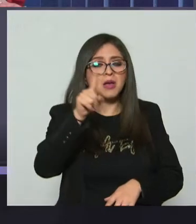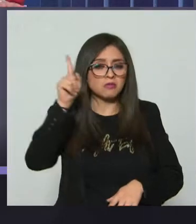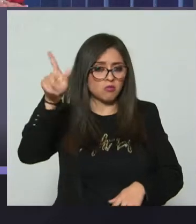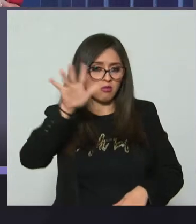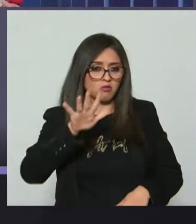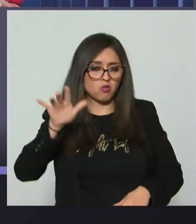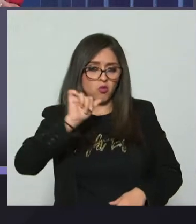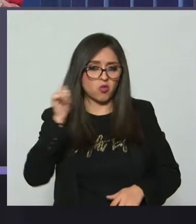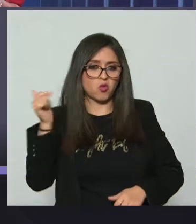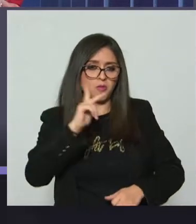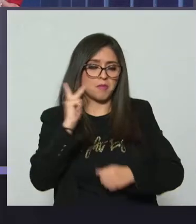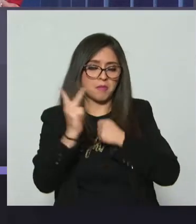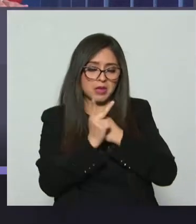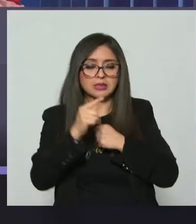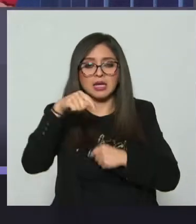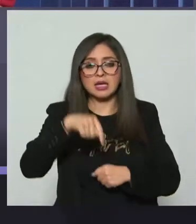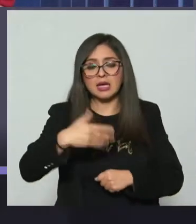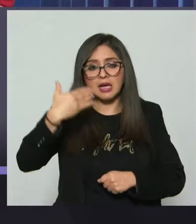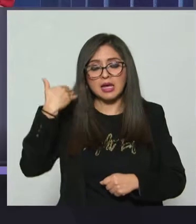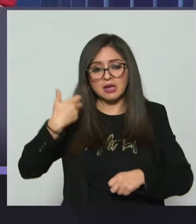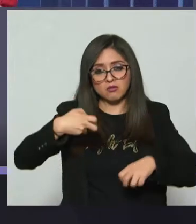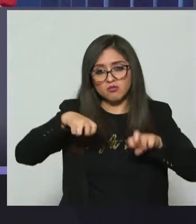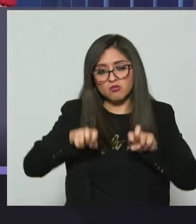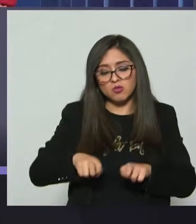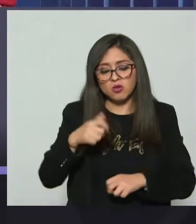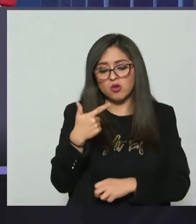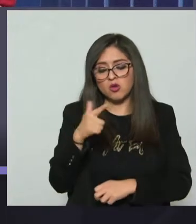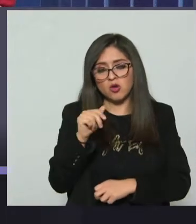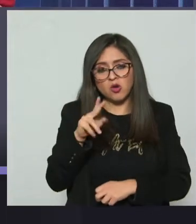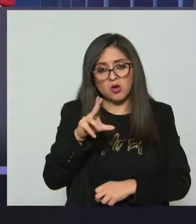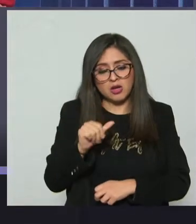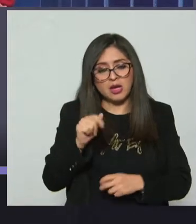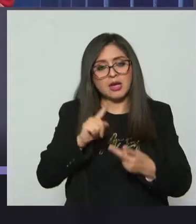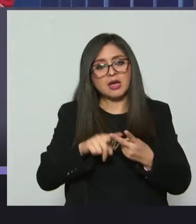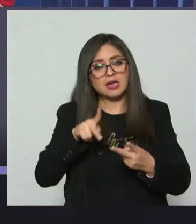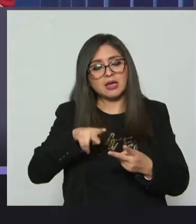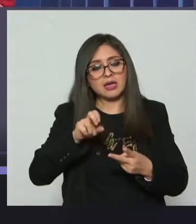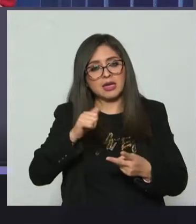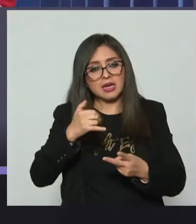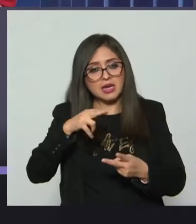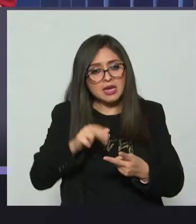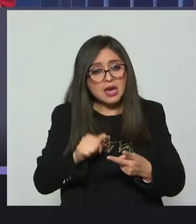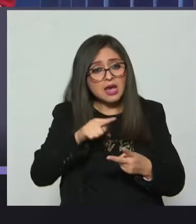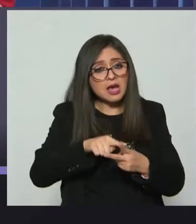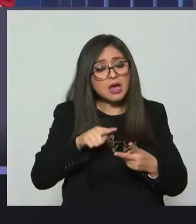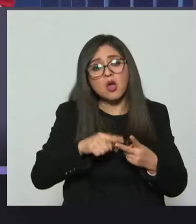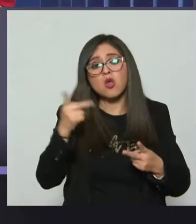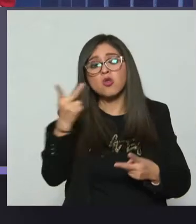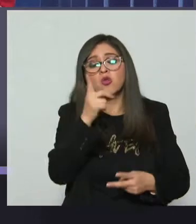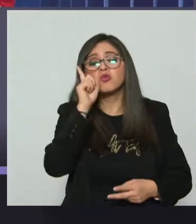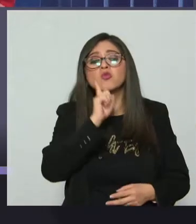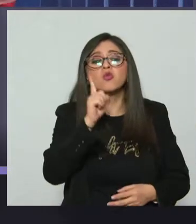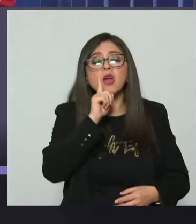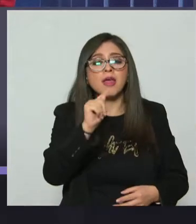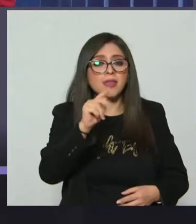en esta mesa hemos tenido a Gloria Davenport y también a Kenia Cuevas, que son dos mujeres trans activistas de pues muchísimos